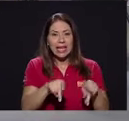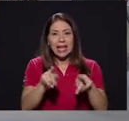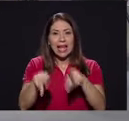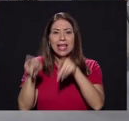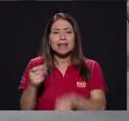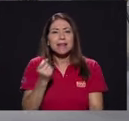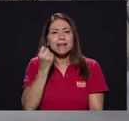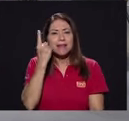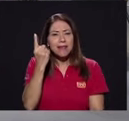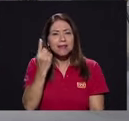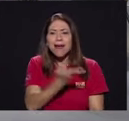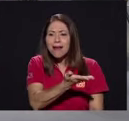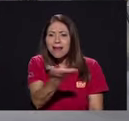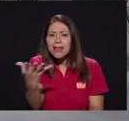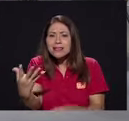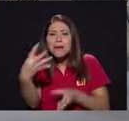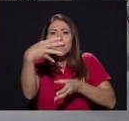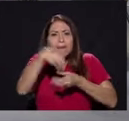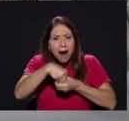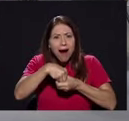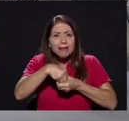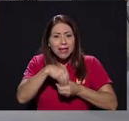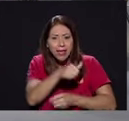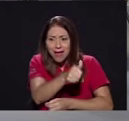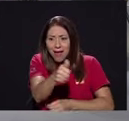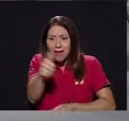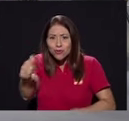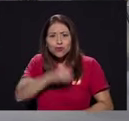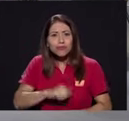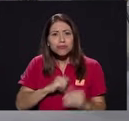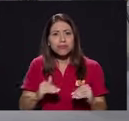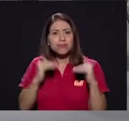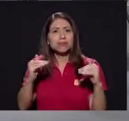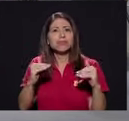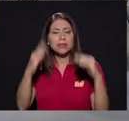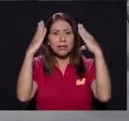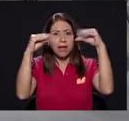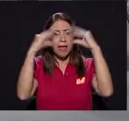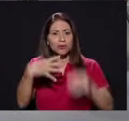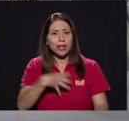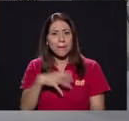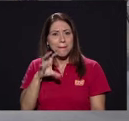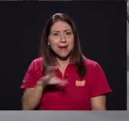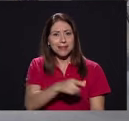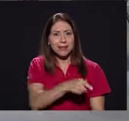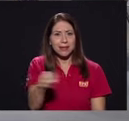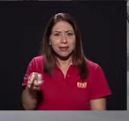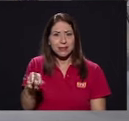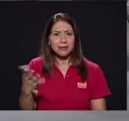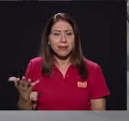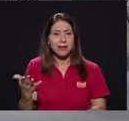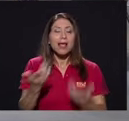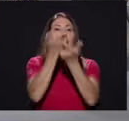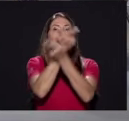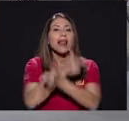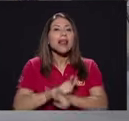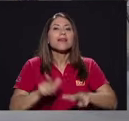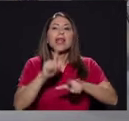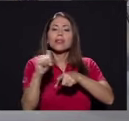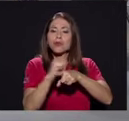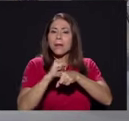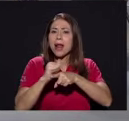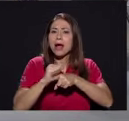Que la gente entienda que es parte, que la soberanía pertenece a ellos, que los datos le pertenecen, que la libertad es